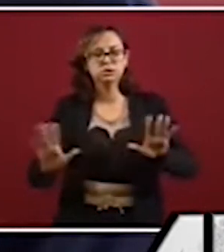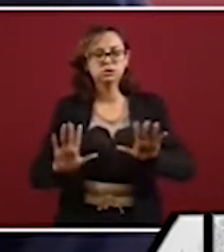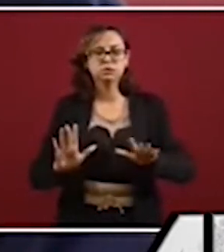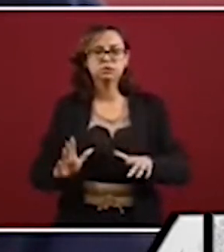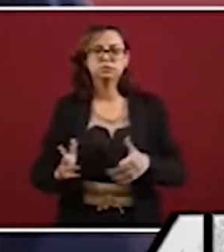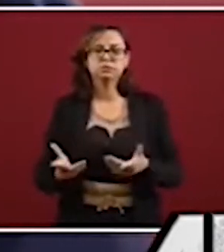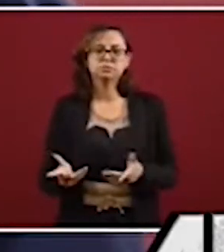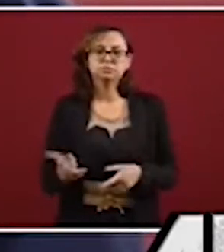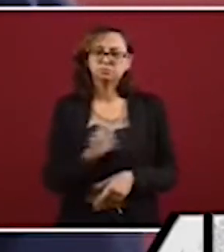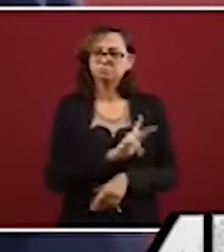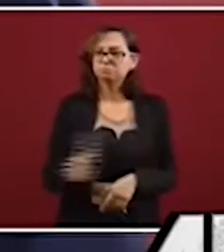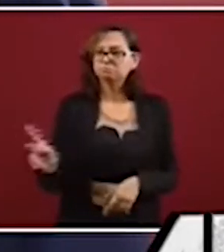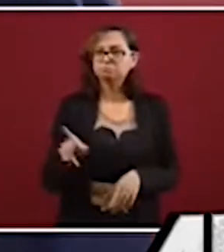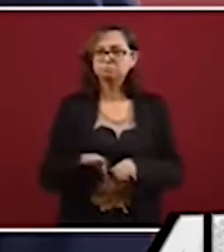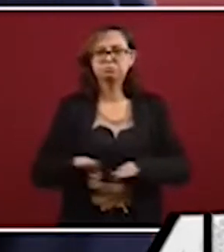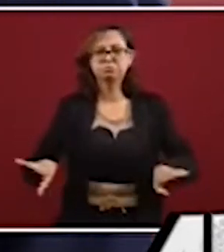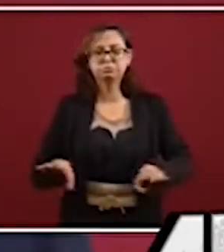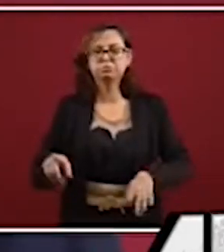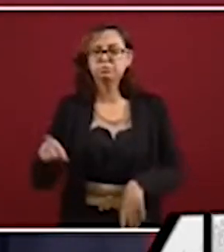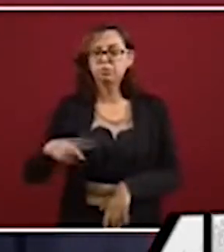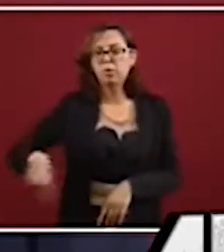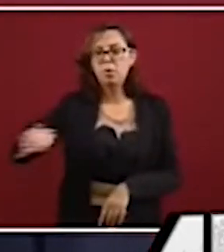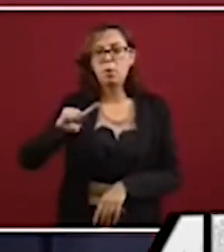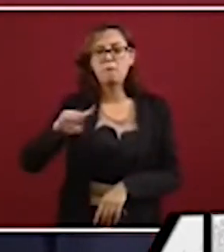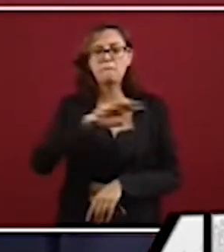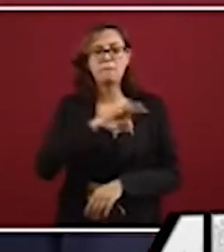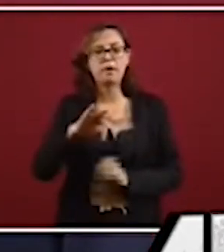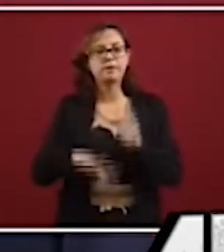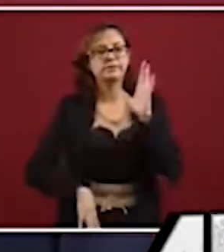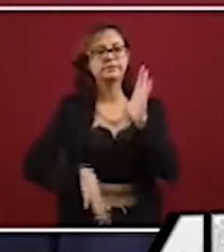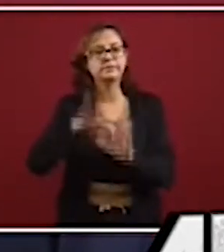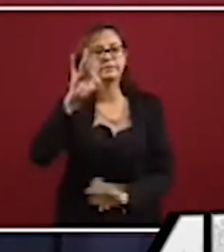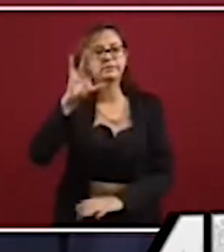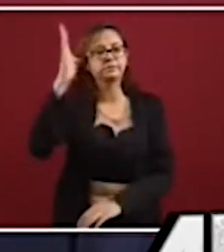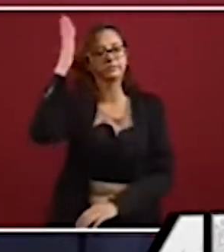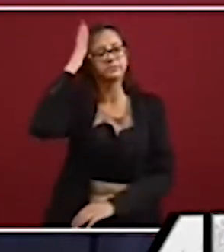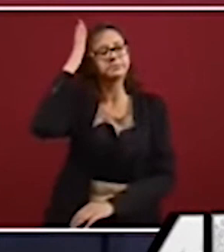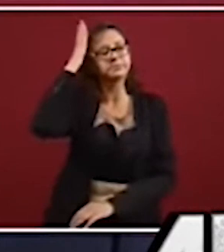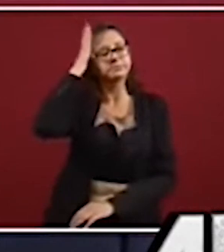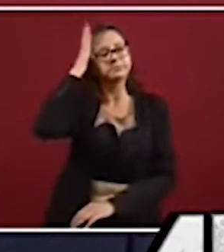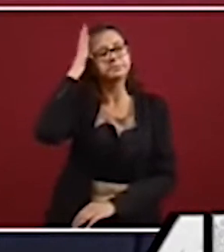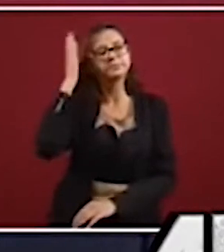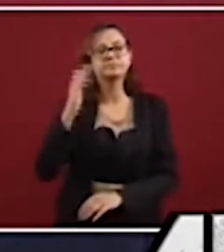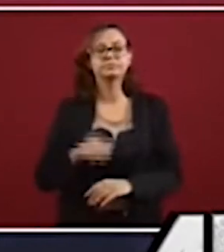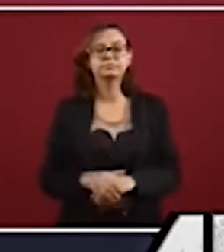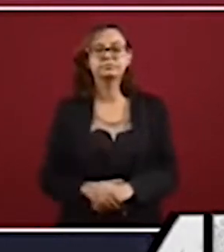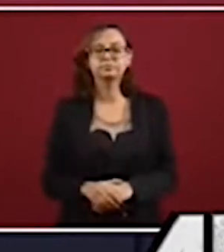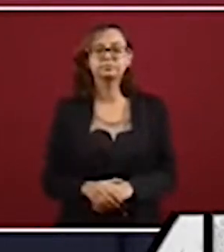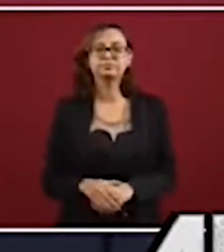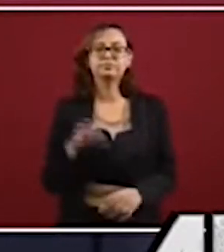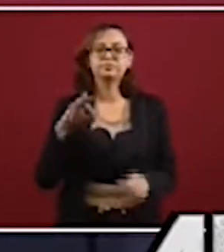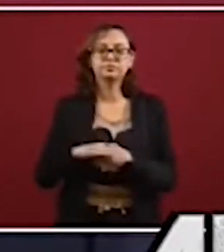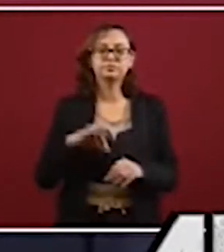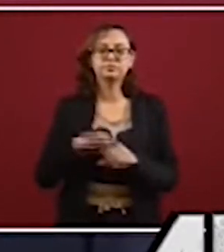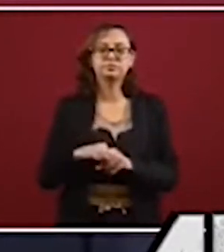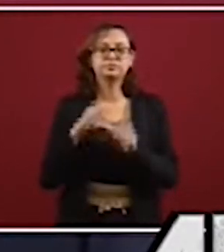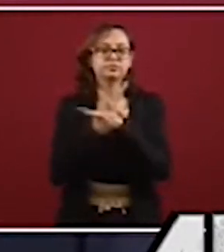democráticos en la elección de dirigentes, el que haya voto